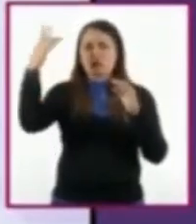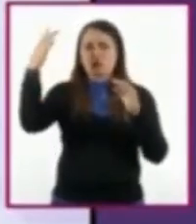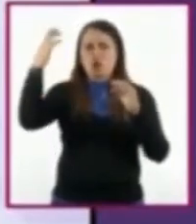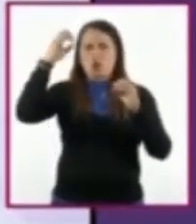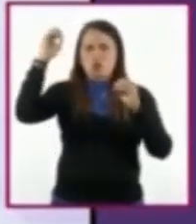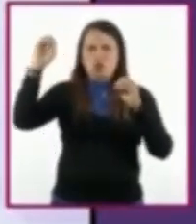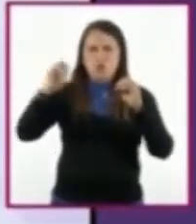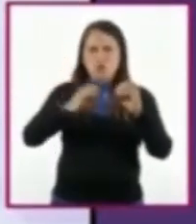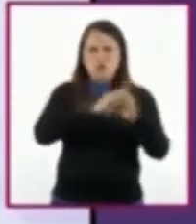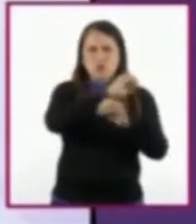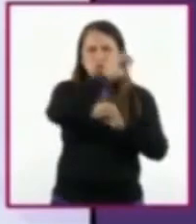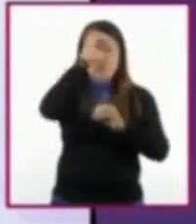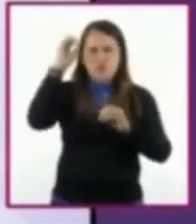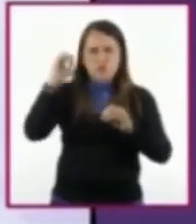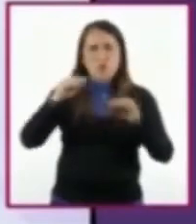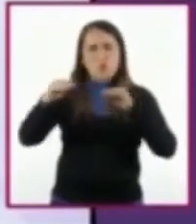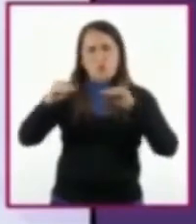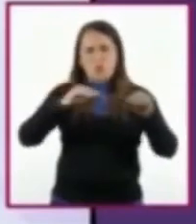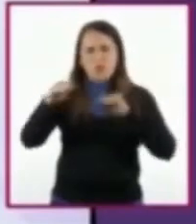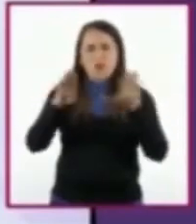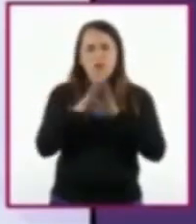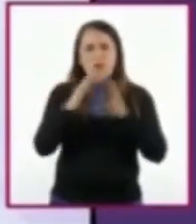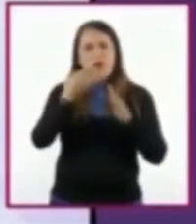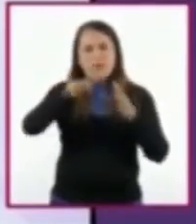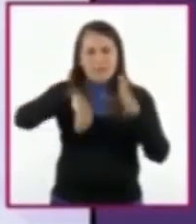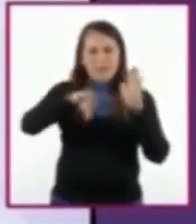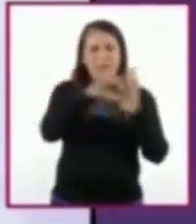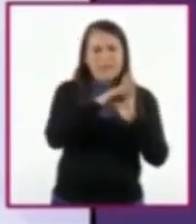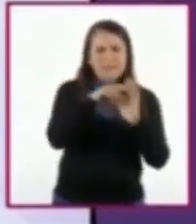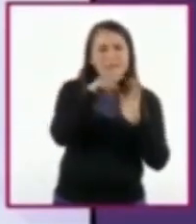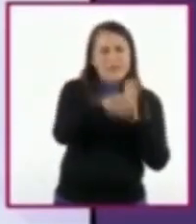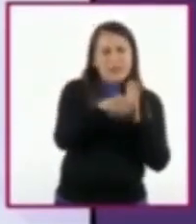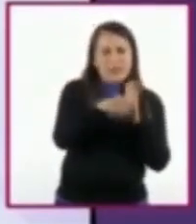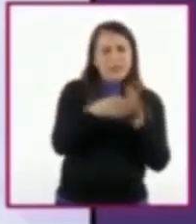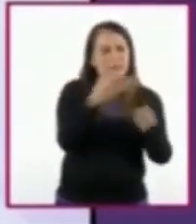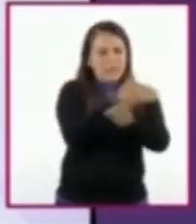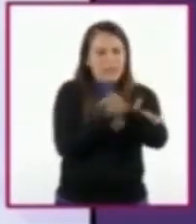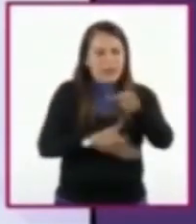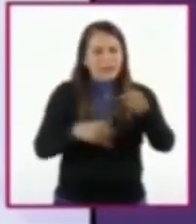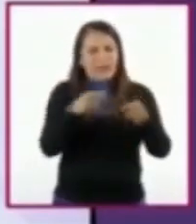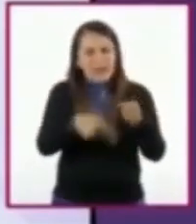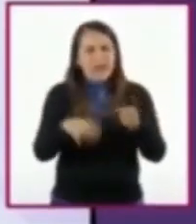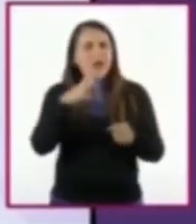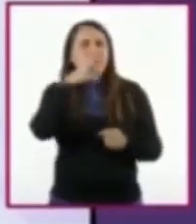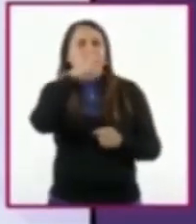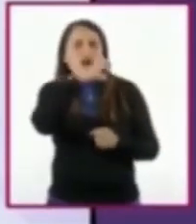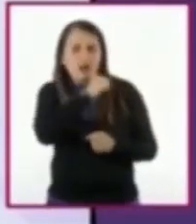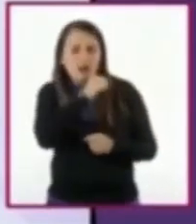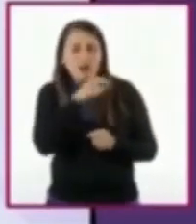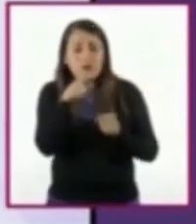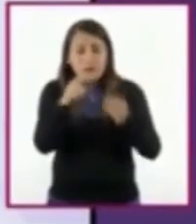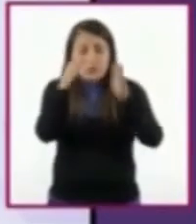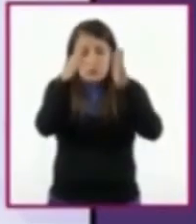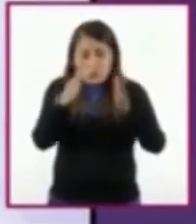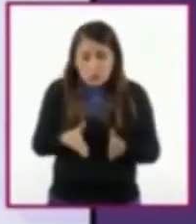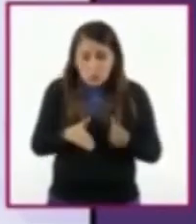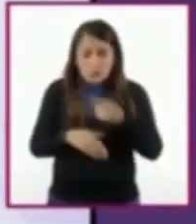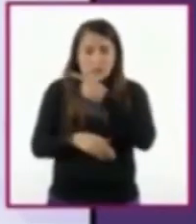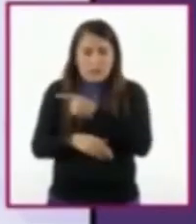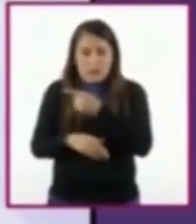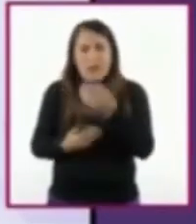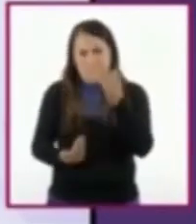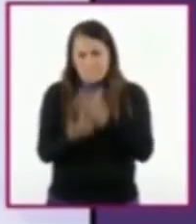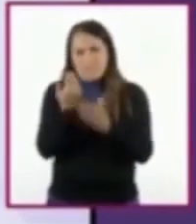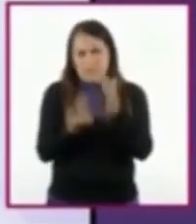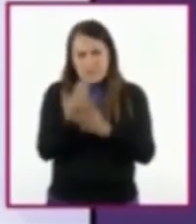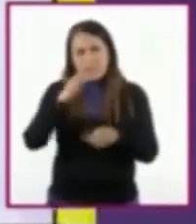sol. En esta casa, las recámaras serán más cálidas durante la tarde, mientras que con esta orientación lo serán durante la